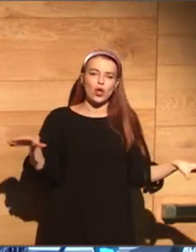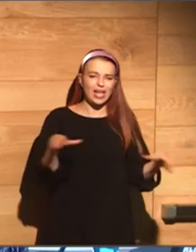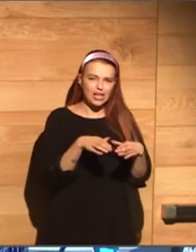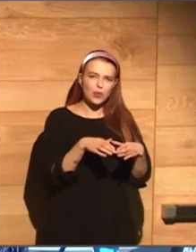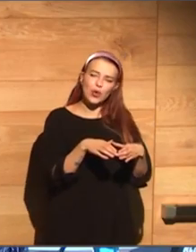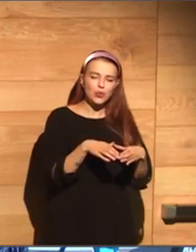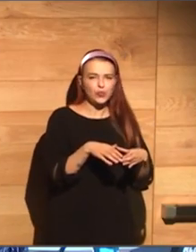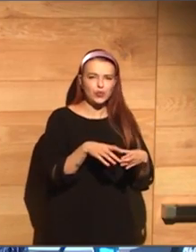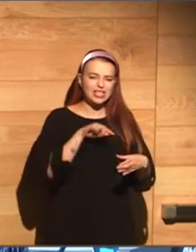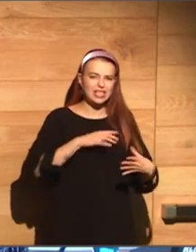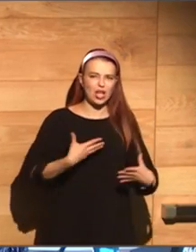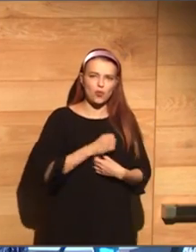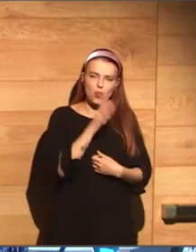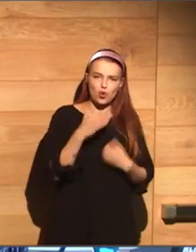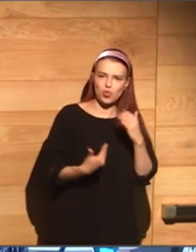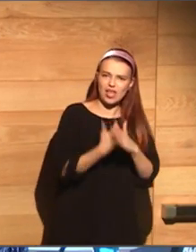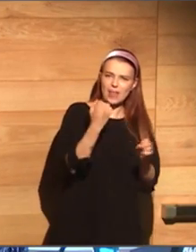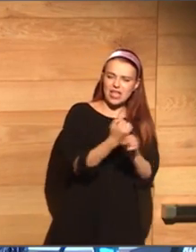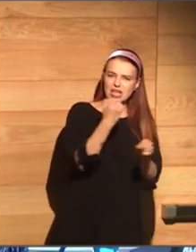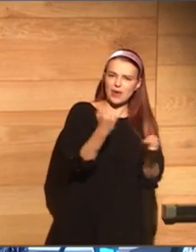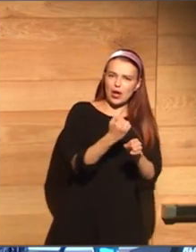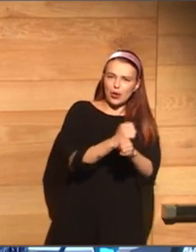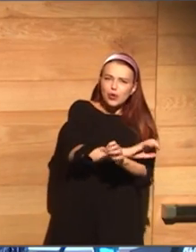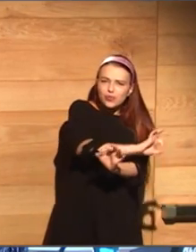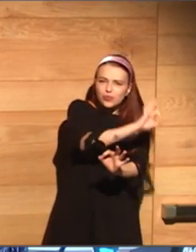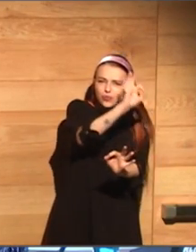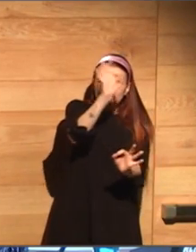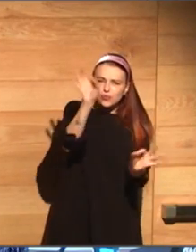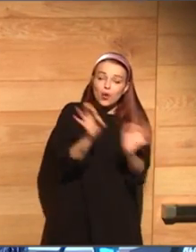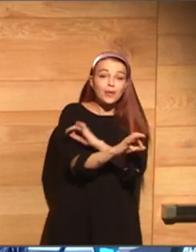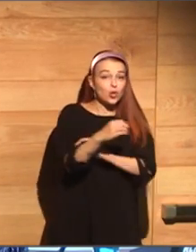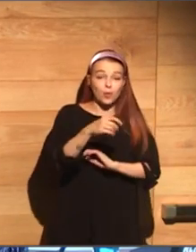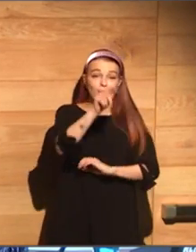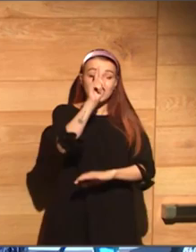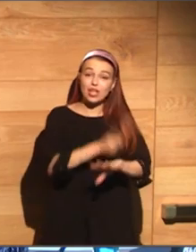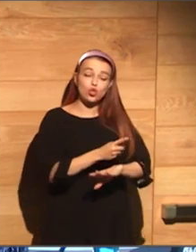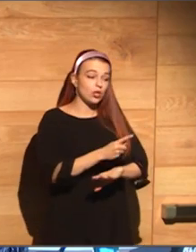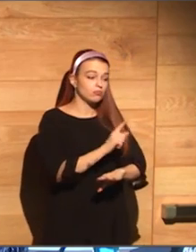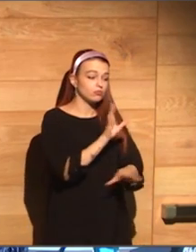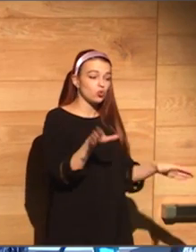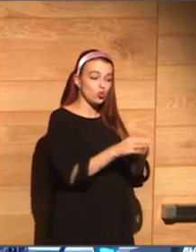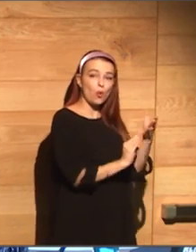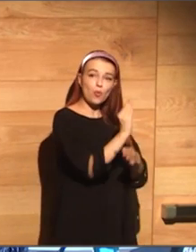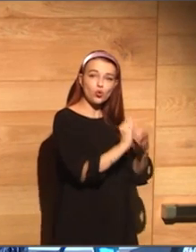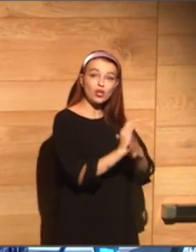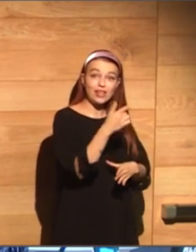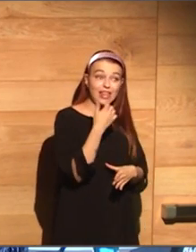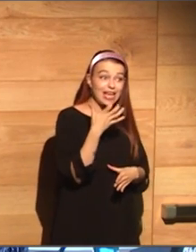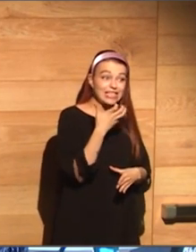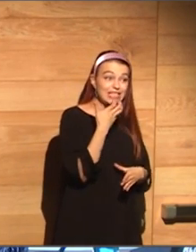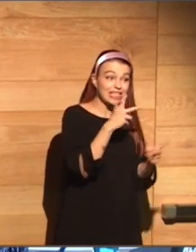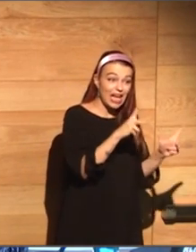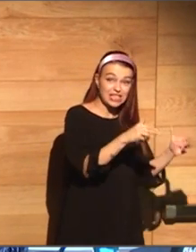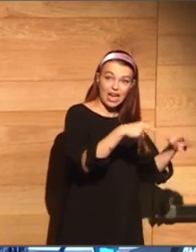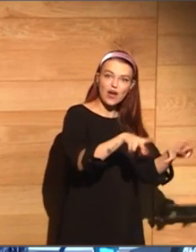duros, jornadas muy largas de trabajo, pero claro, Berlanga lo que les insistía siempre a los productores es: pensad que cuando nos hayamos quitado esta escena adelante, nos